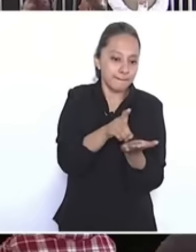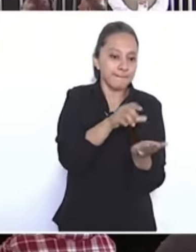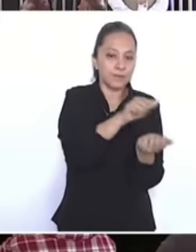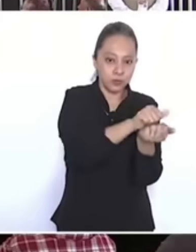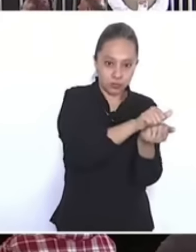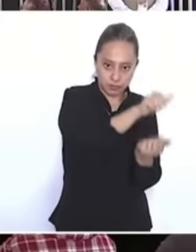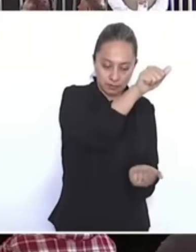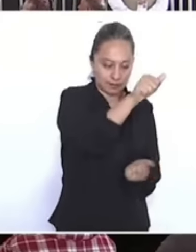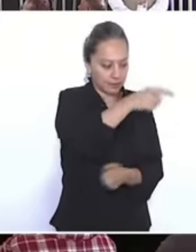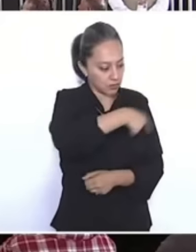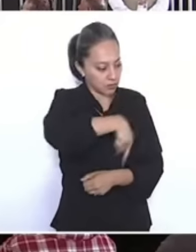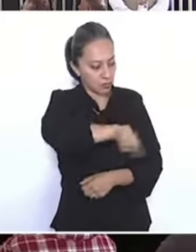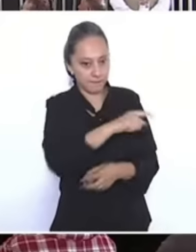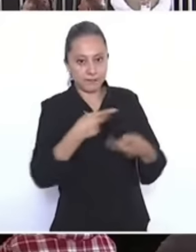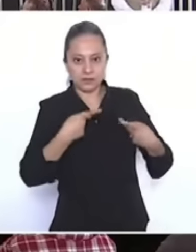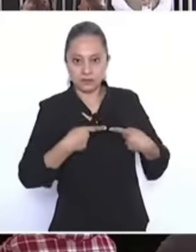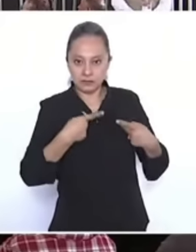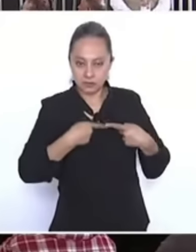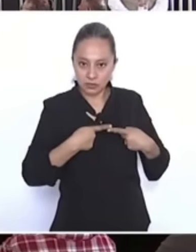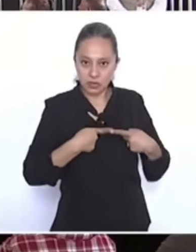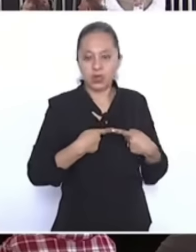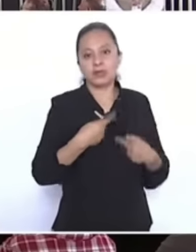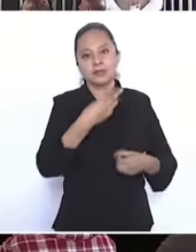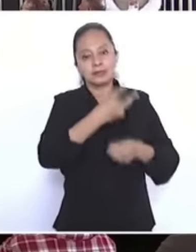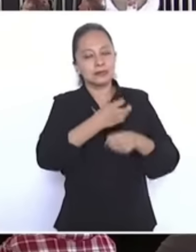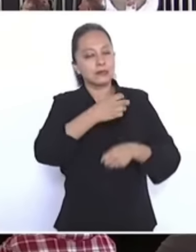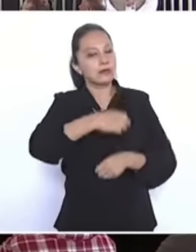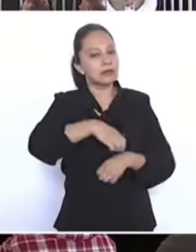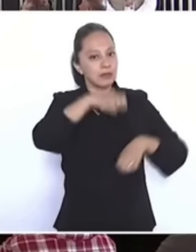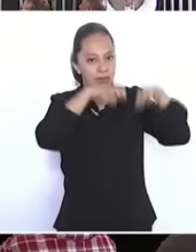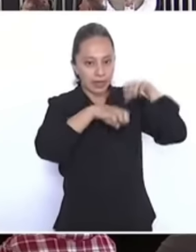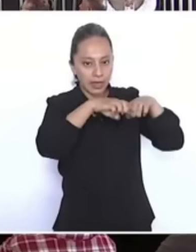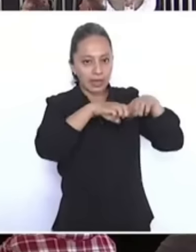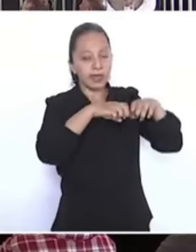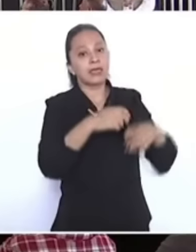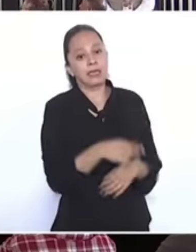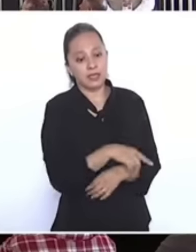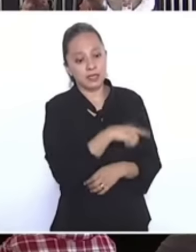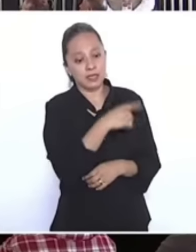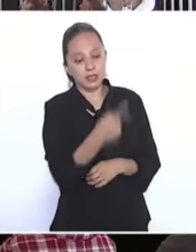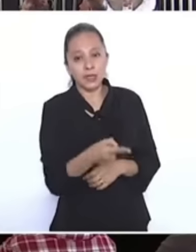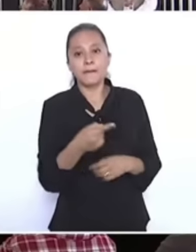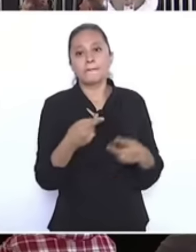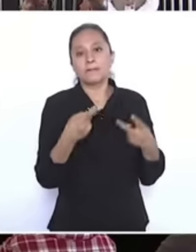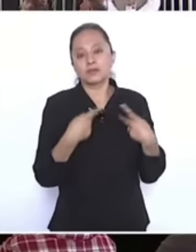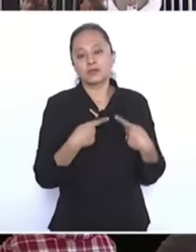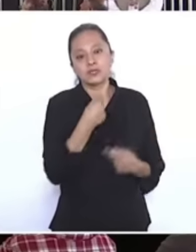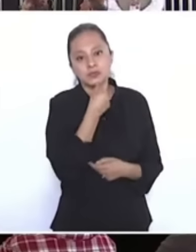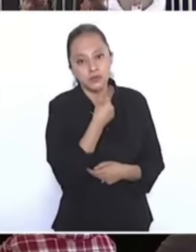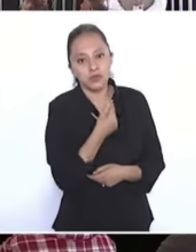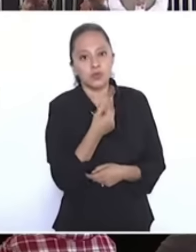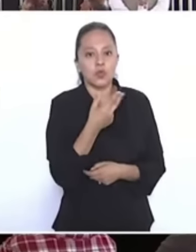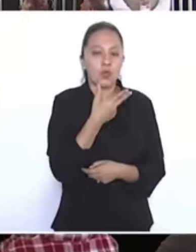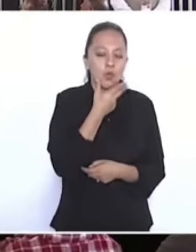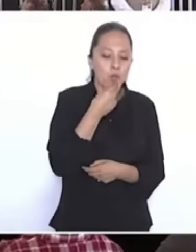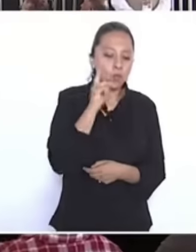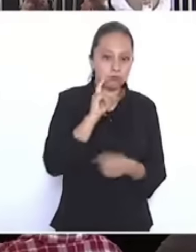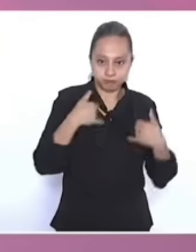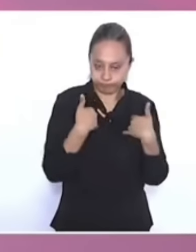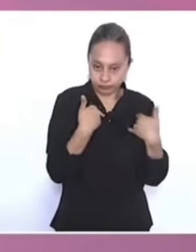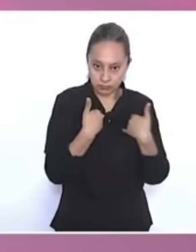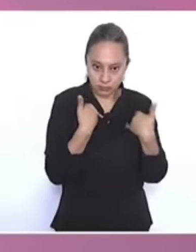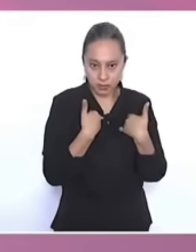los adultos mayores y también para las niñas y jóvenes que viven con discapacidad. Se convirtió en